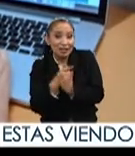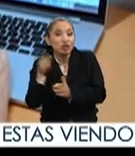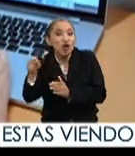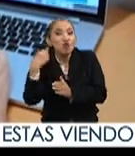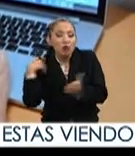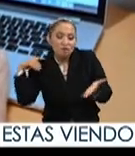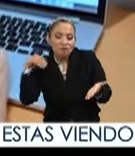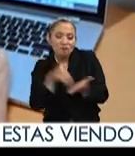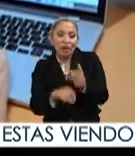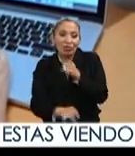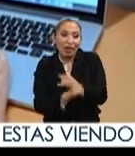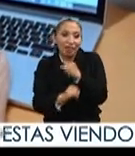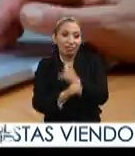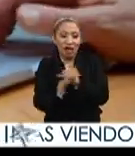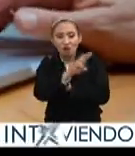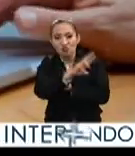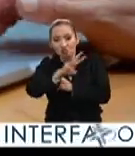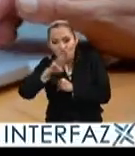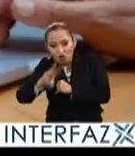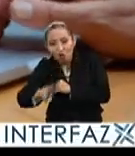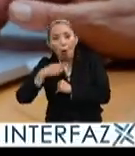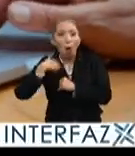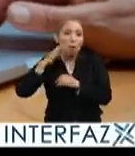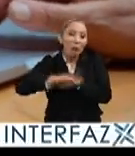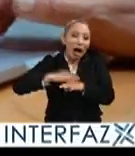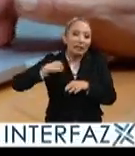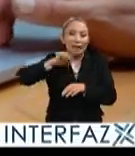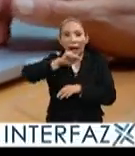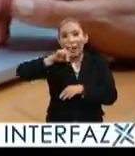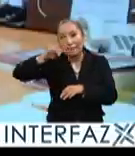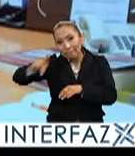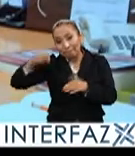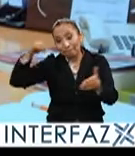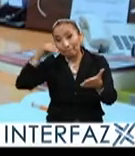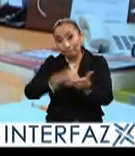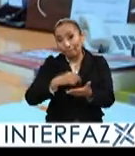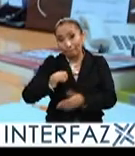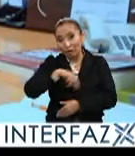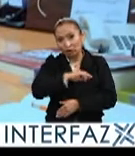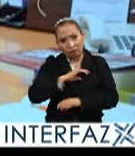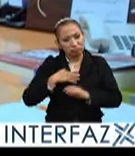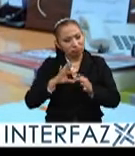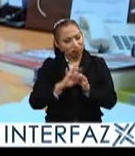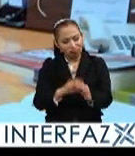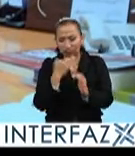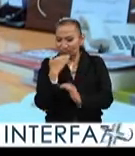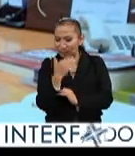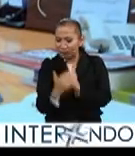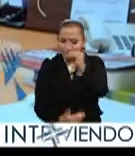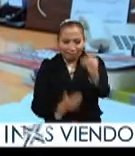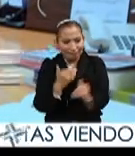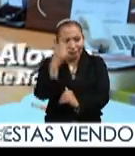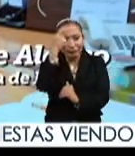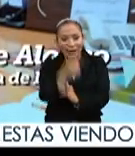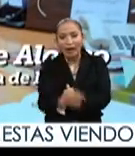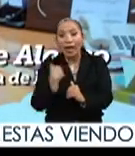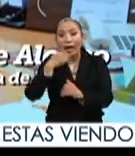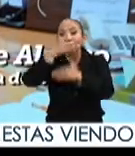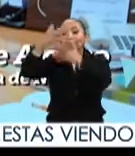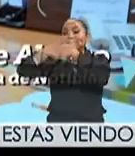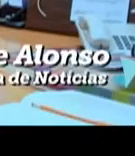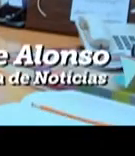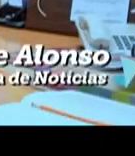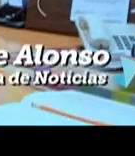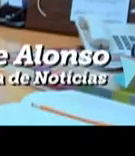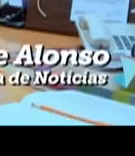con una plataforma, una página web, más una aplicación, estamos bien armados para poder llamar a esos